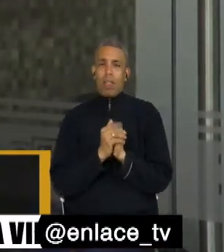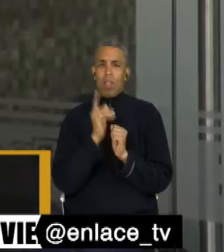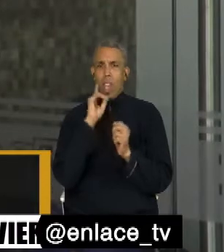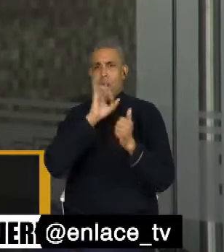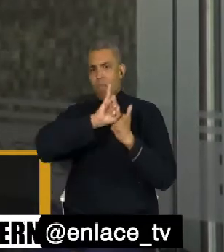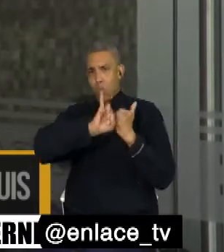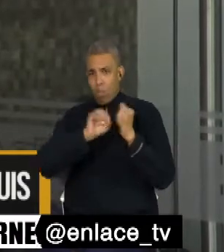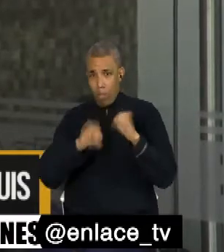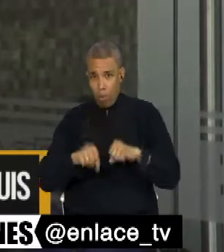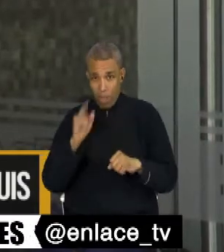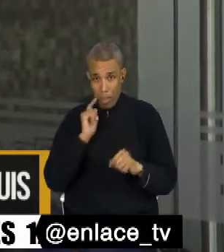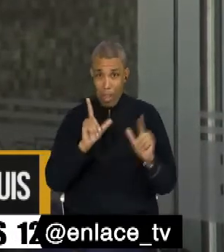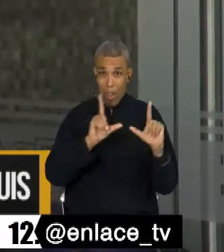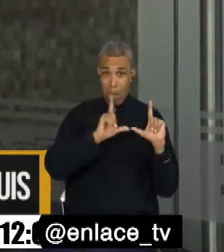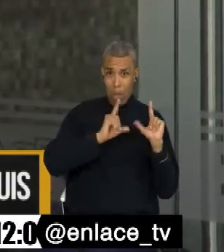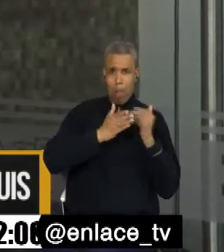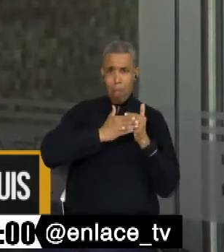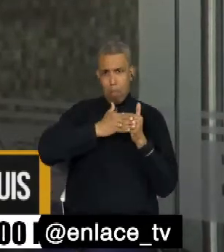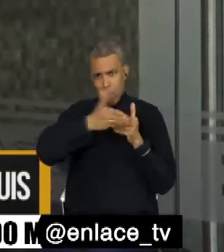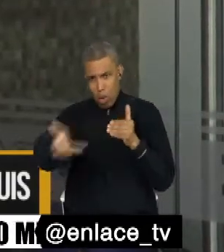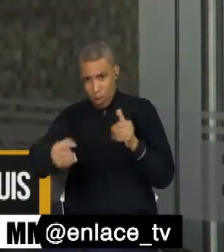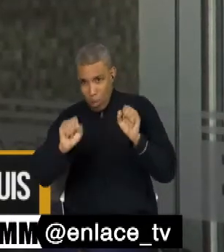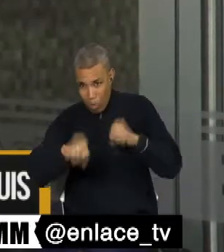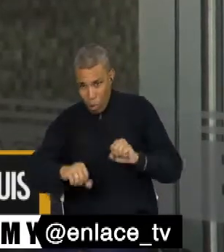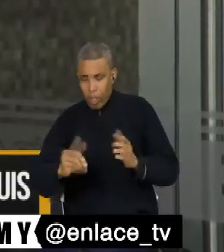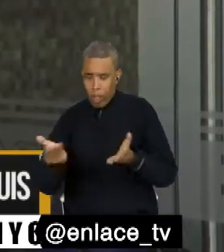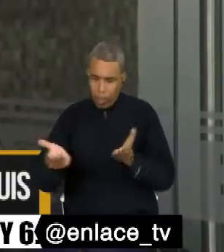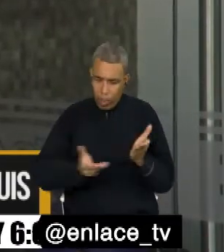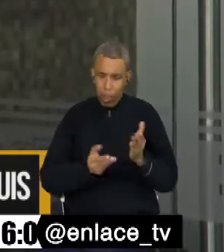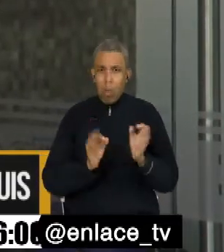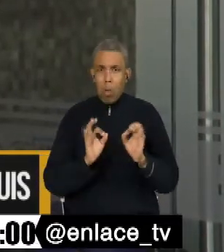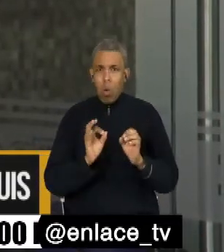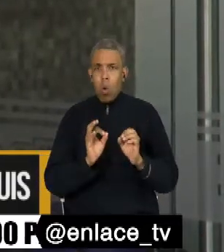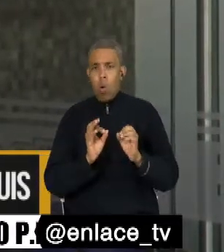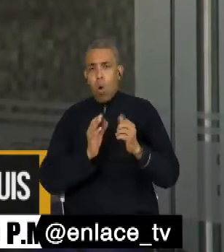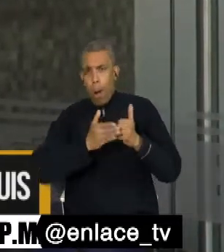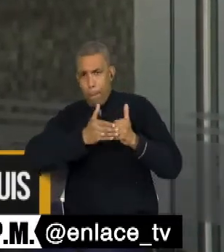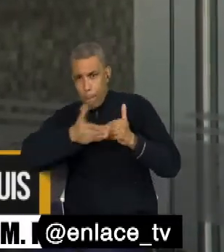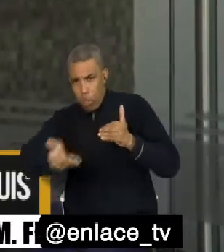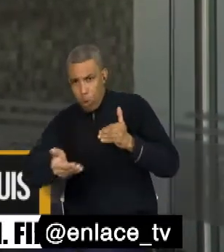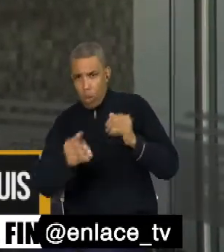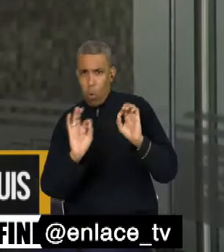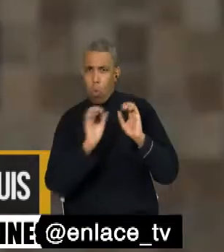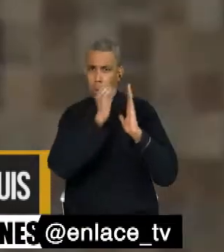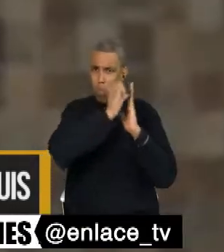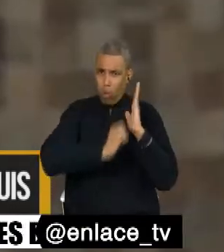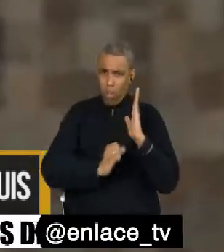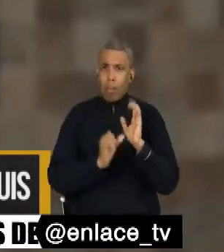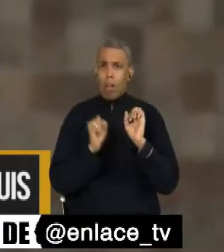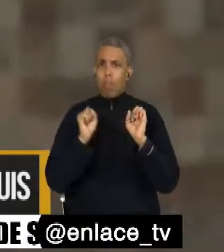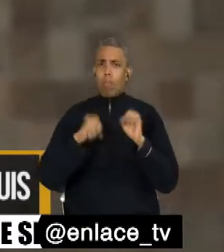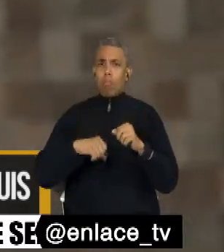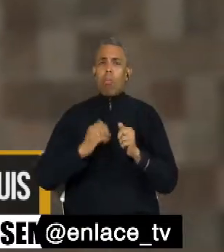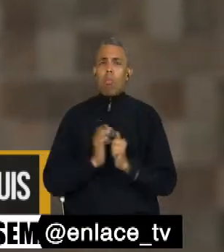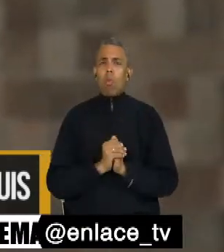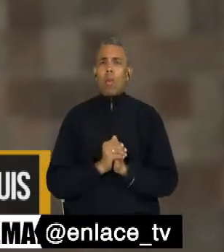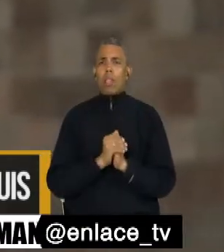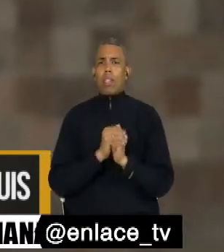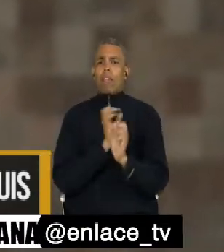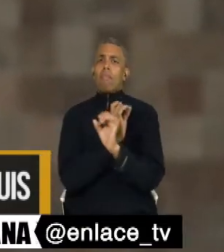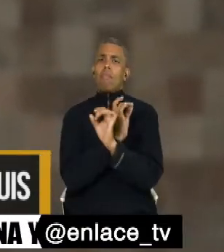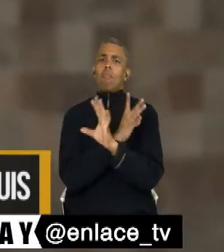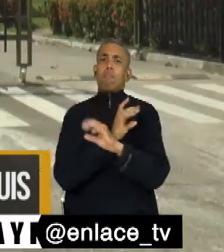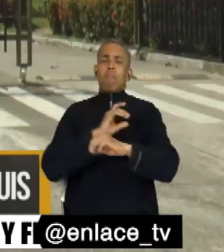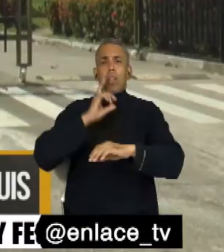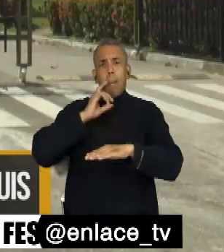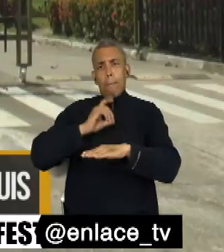abiertas las inscripciones en los diferentes posgrados y programas de distancia presencial. Acevedo agregó que la Universidad Industrial